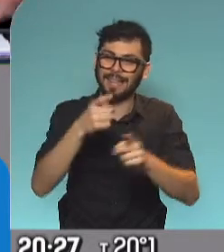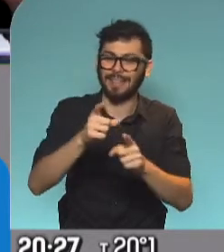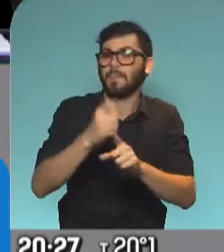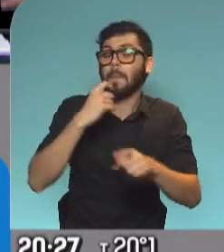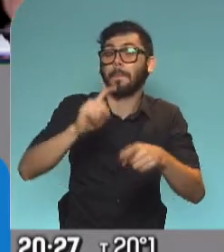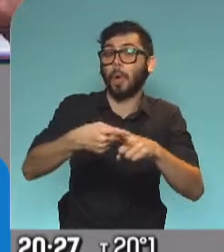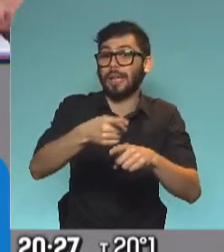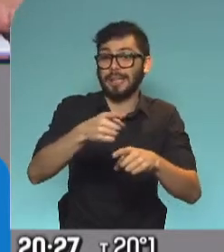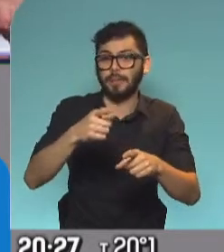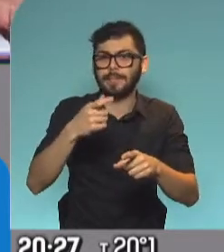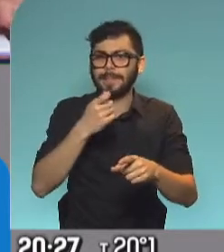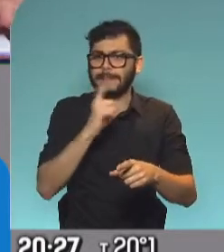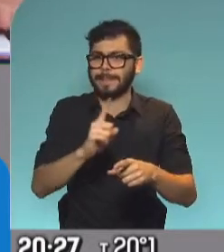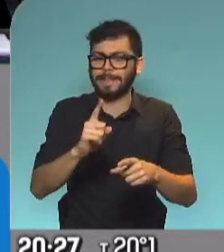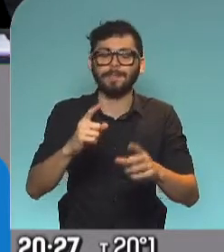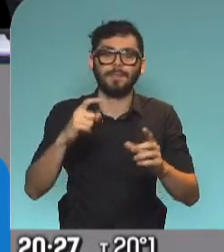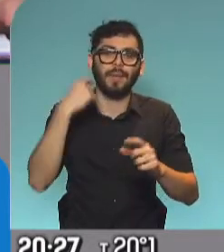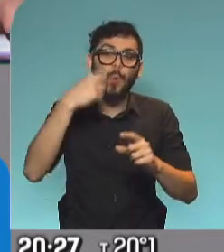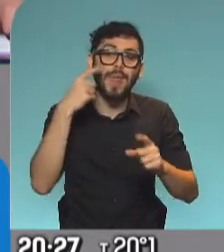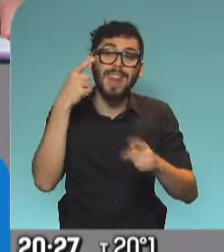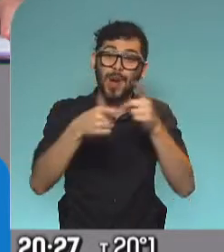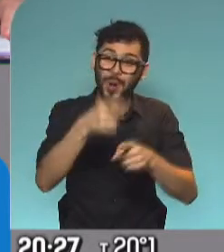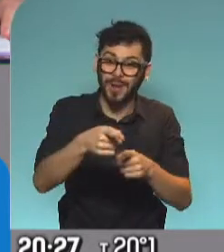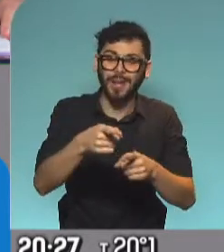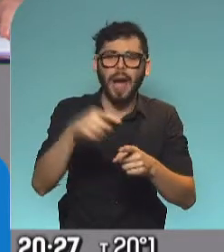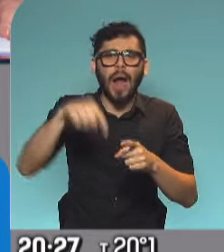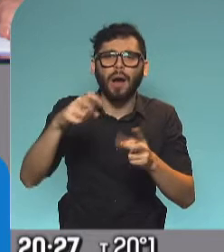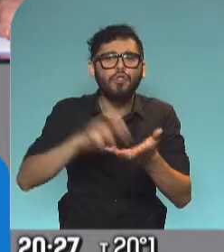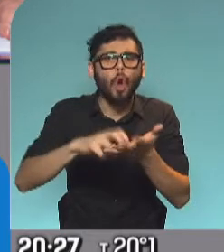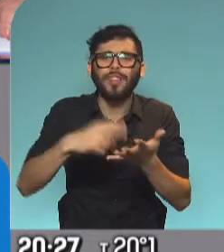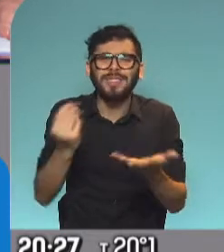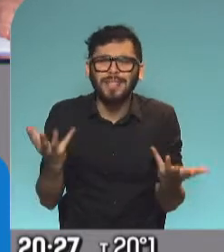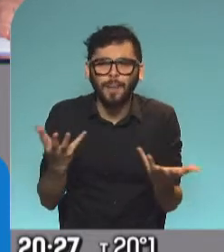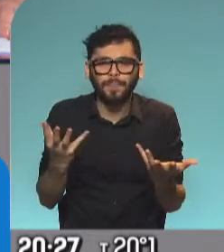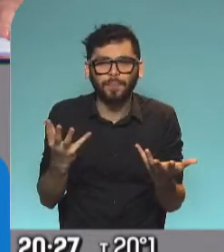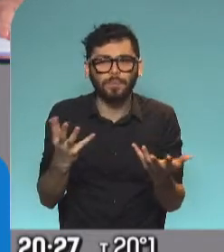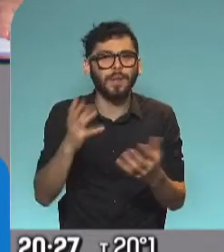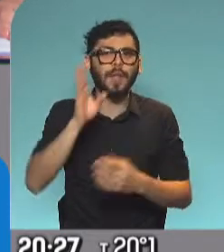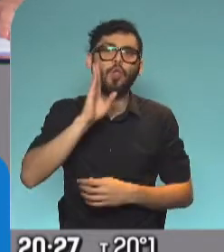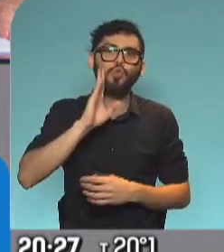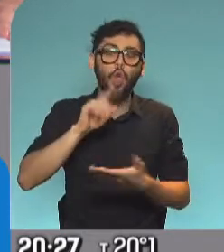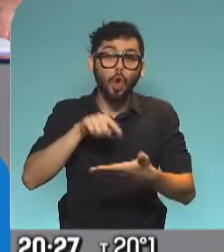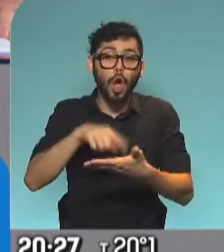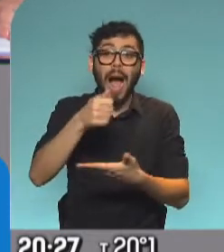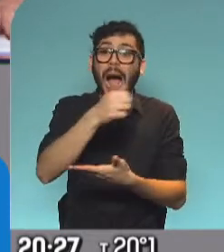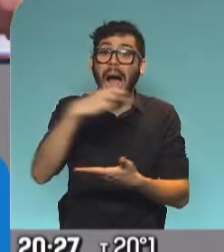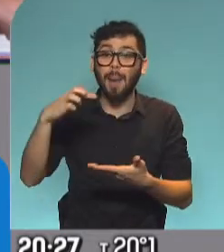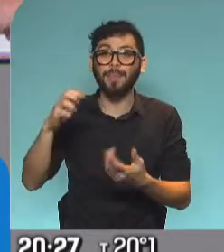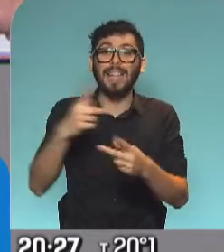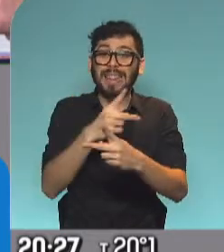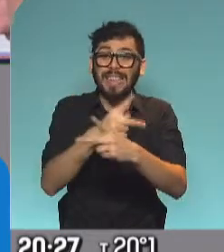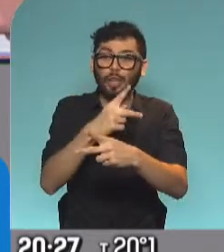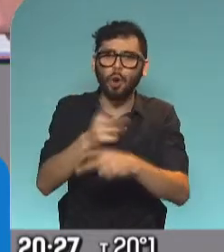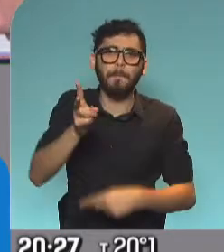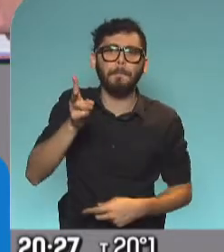algunos políticos y generan cierta repercusión. Pero ahora la noticia es que Estados Unidos va a prohibir el uso de las aplicaciones de